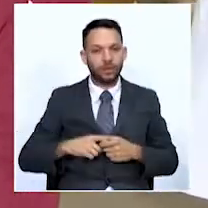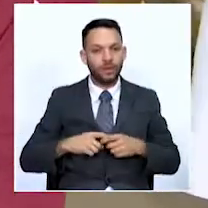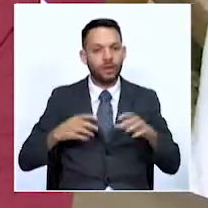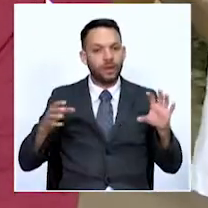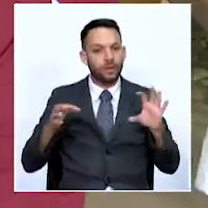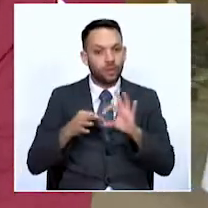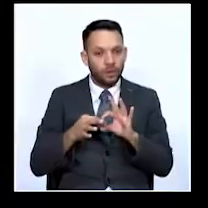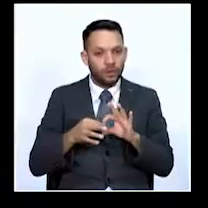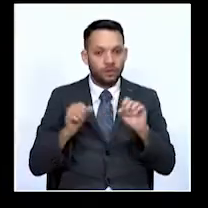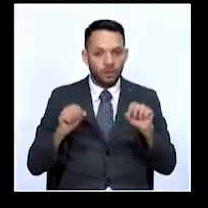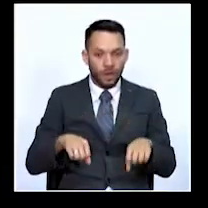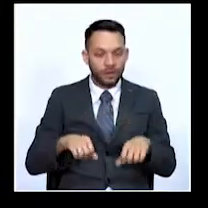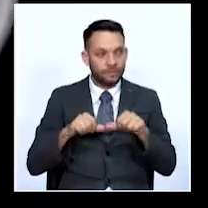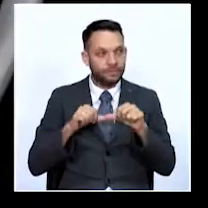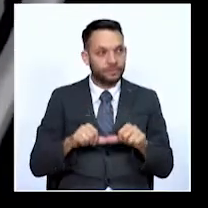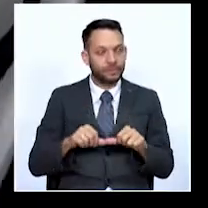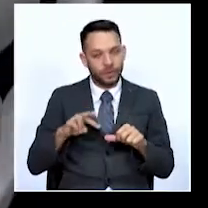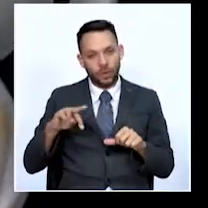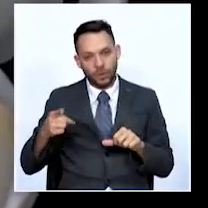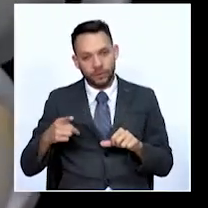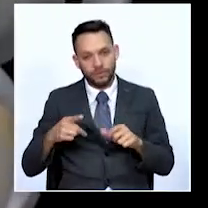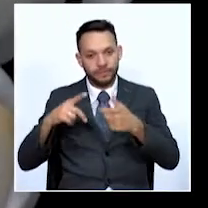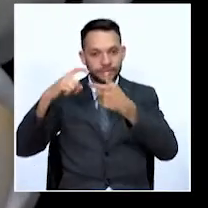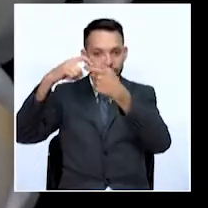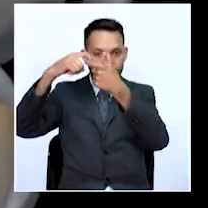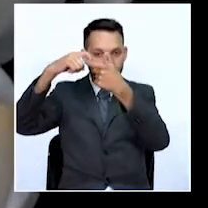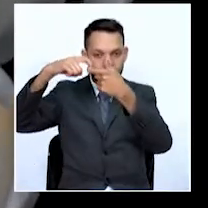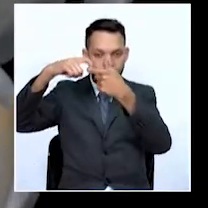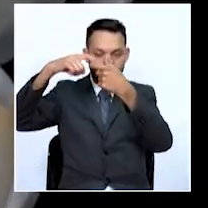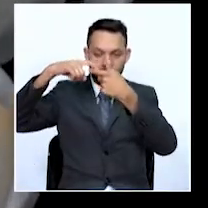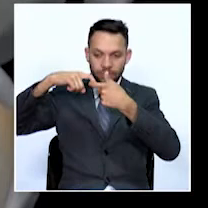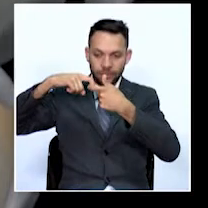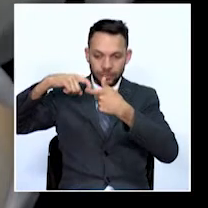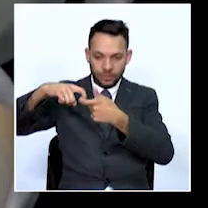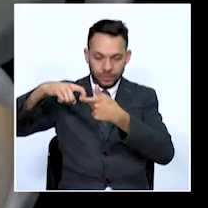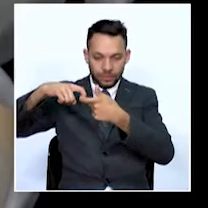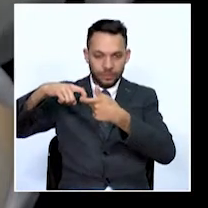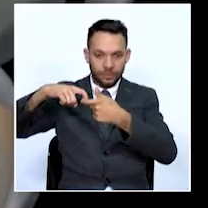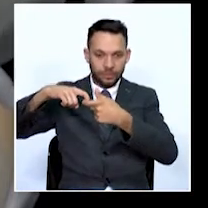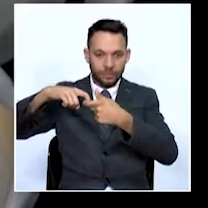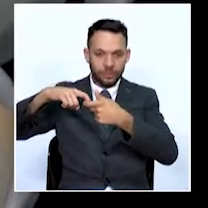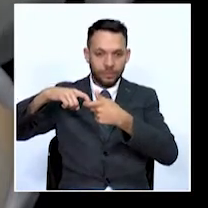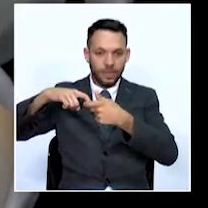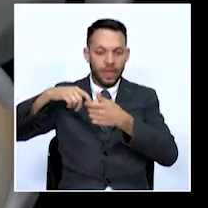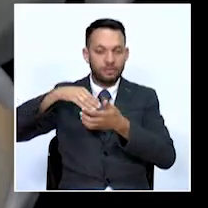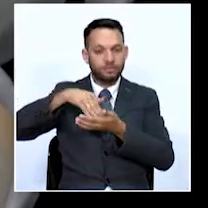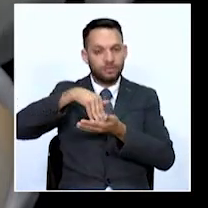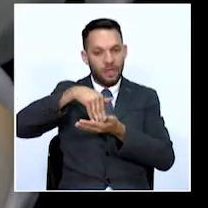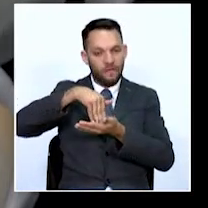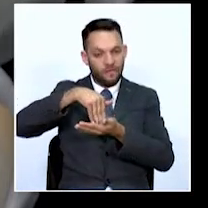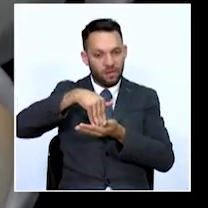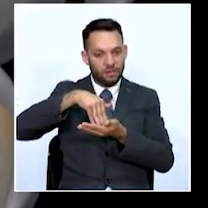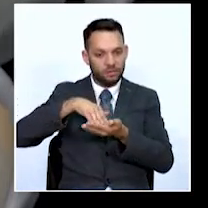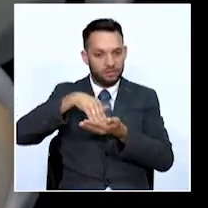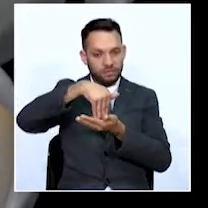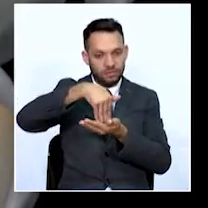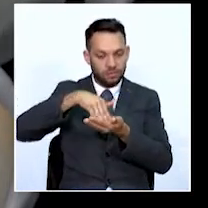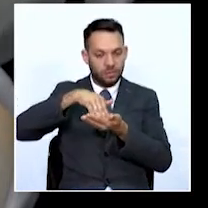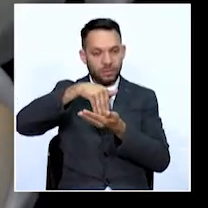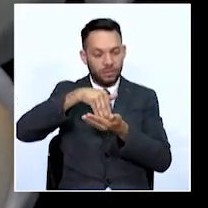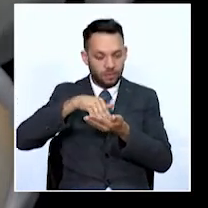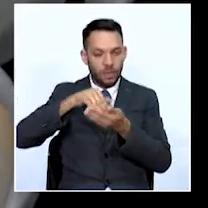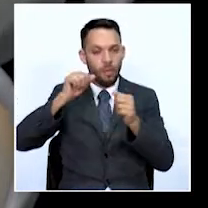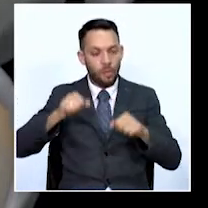y está bien. Y el ligamento cruzado posterior, que nos evita que la rodilla se nos vaya hacia atrás, y está bien.